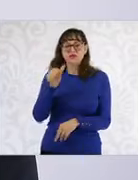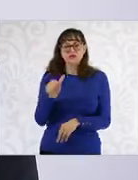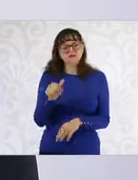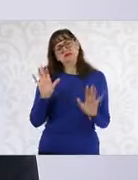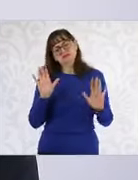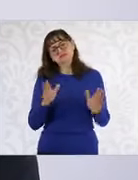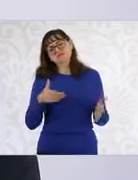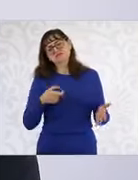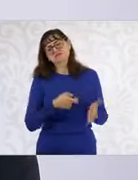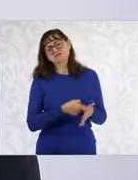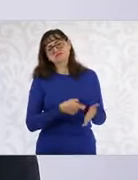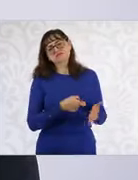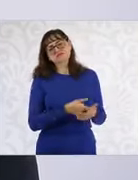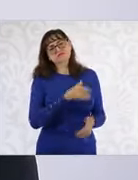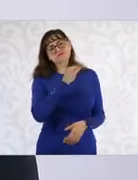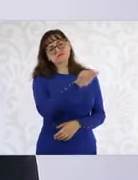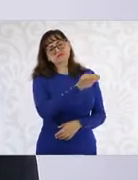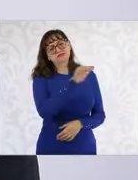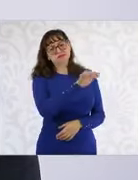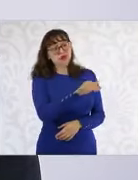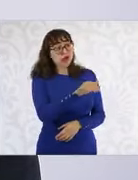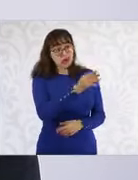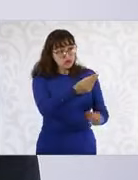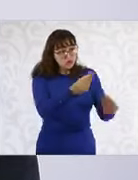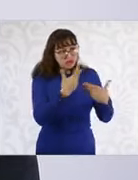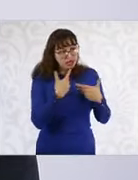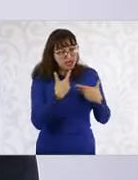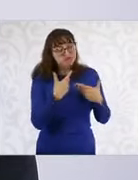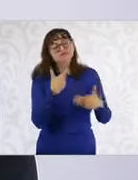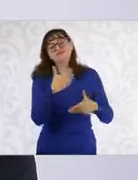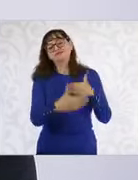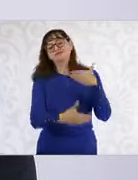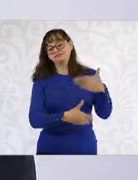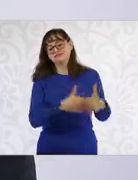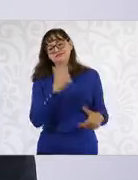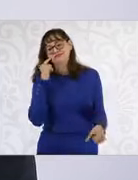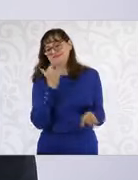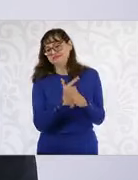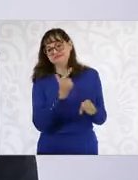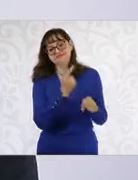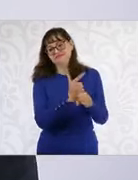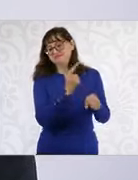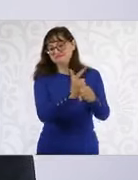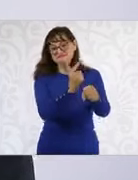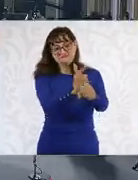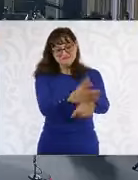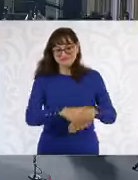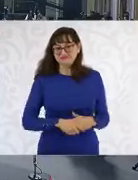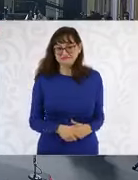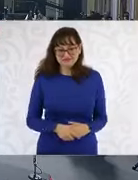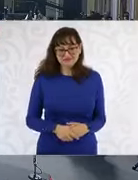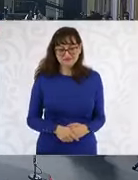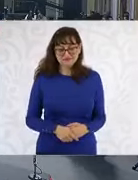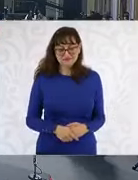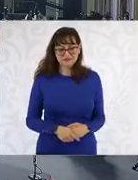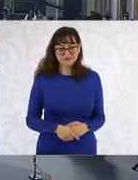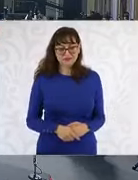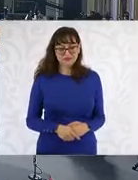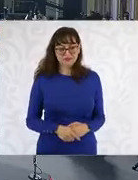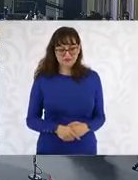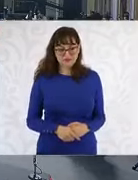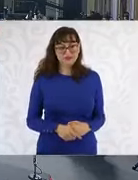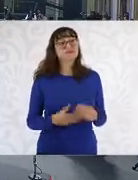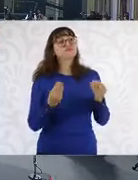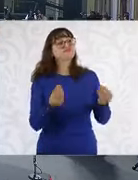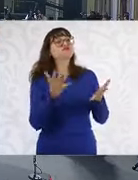insistiendo. Mire, van a salir, de eso no tiene remedio, tienen que salir. Gracias, fiscal. Presidenta, también,